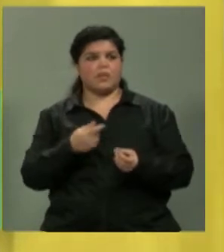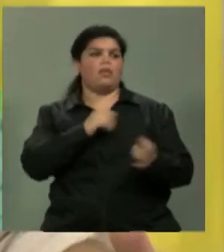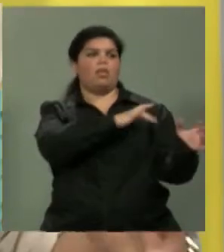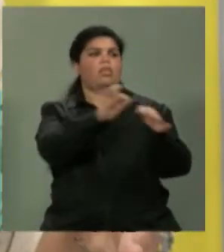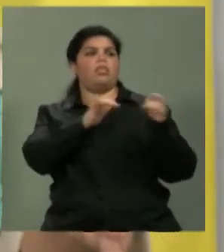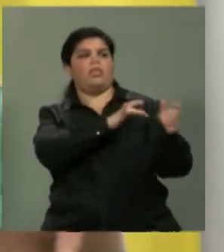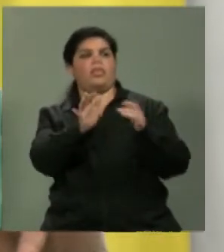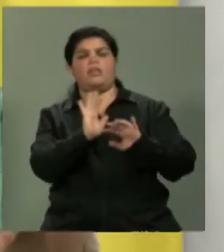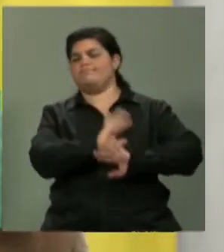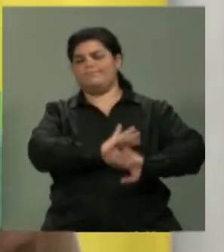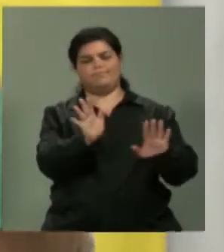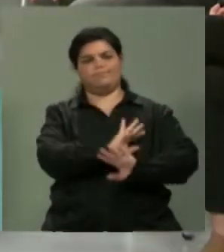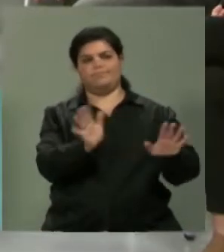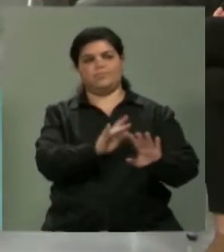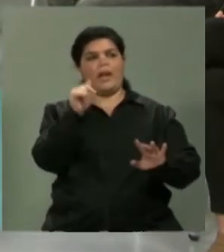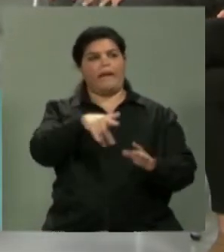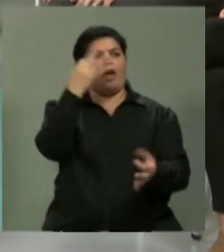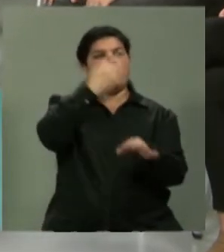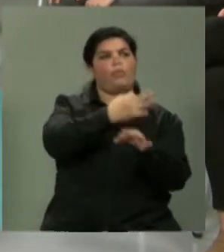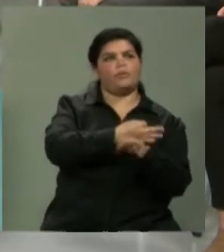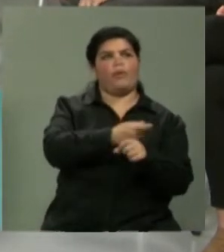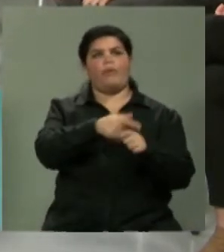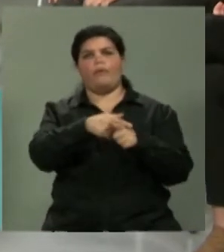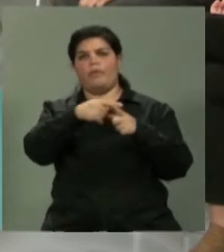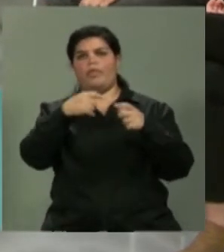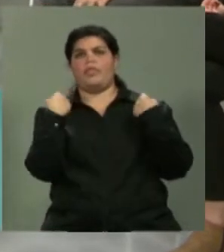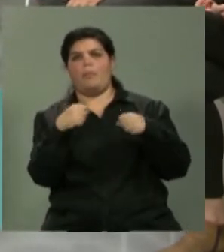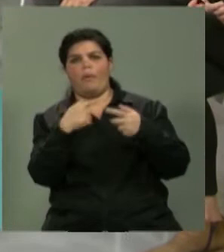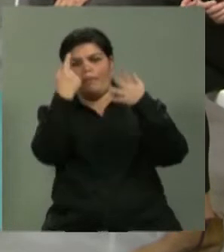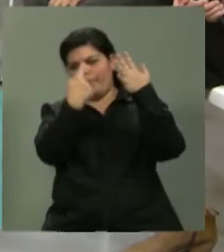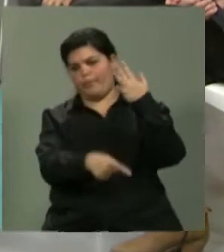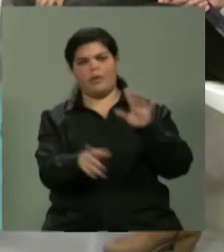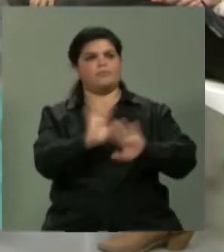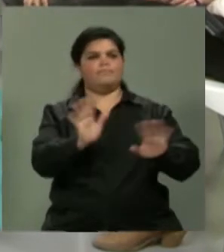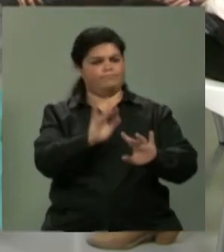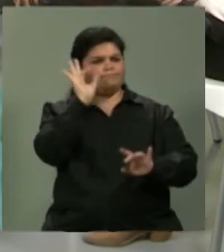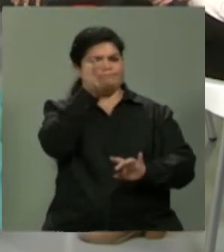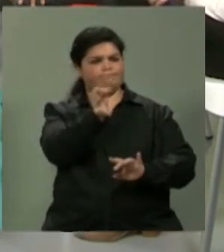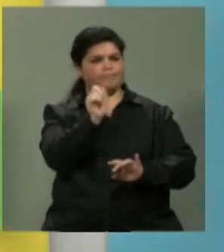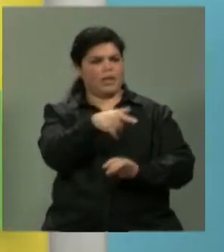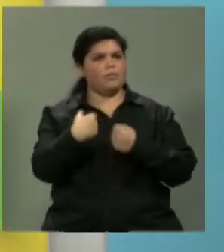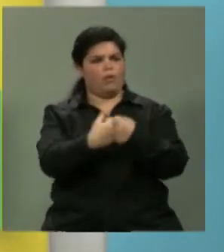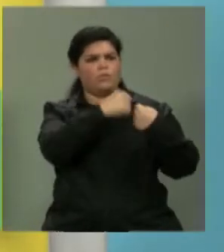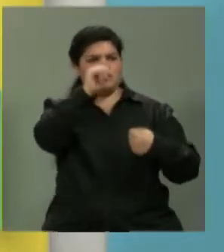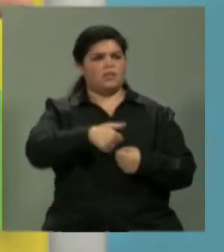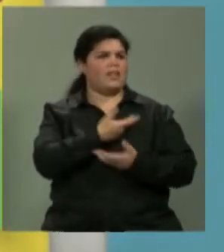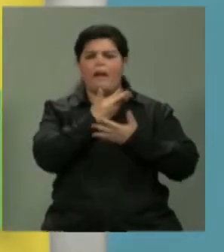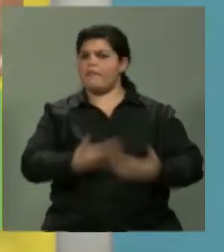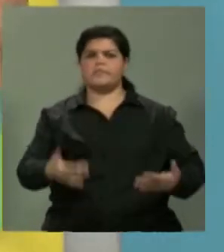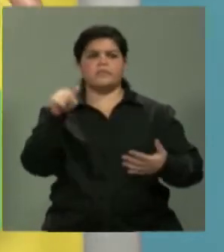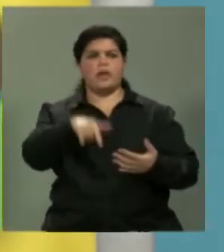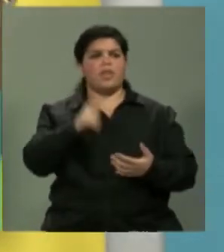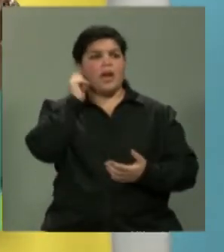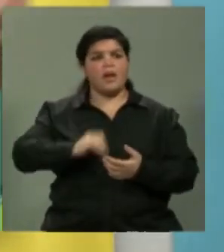no el Estado se puso a castigar. empezamos No, con no, que no, la no, educación, no, el no, no, deporte, una cosa no es y en cosa eso la estamos otra. todos de acuerdo. Vamos Mira, a me he ver. cansado de estar con los